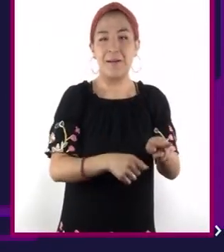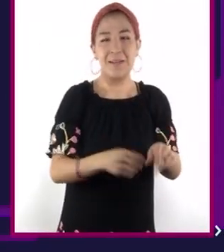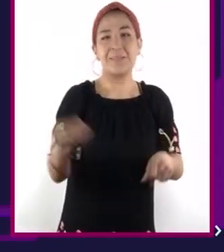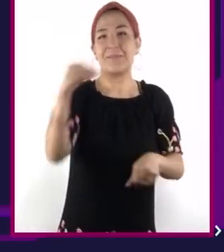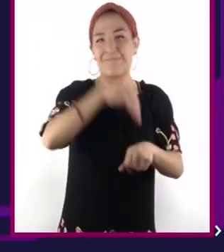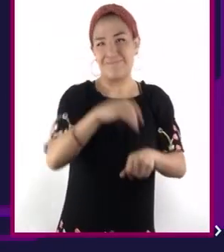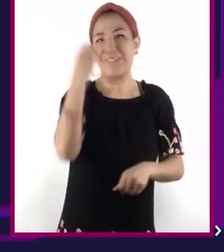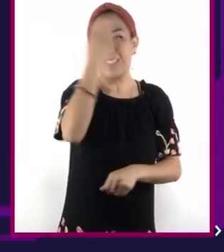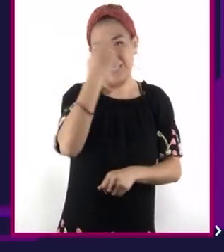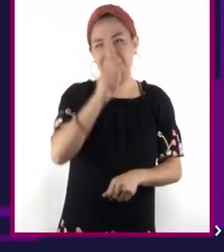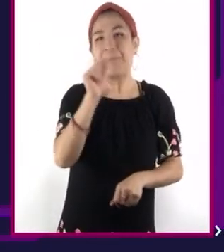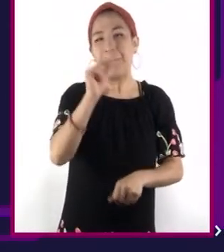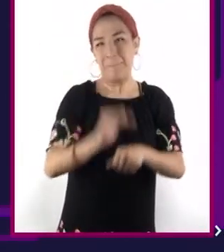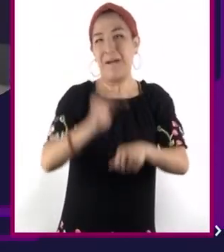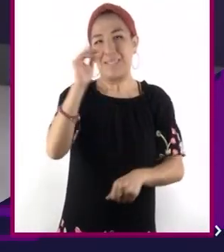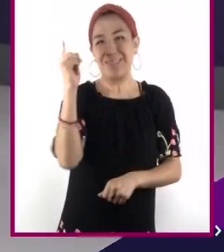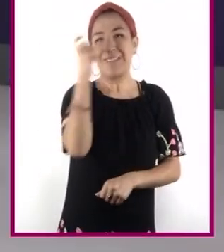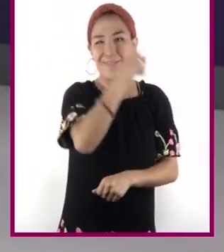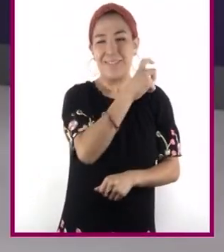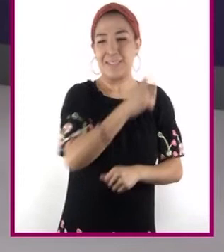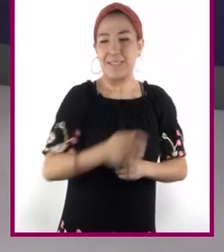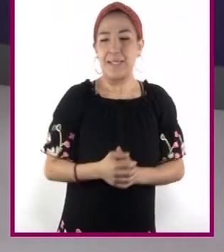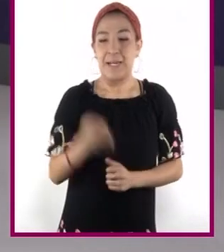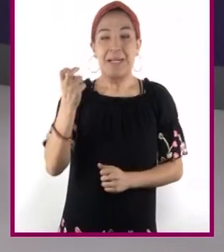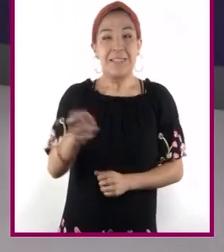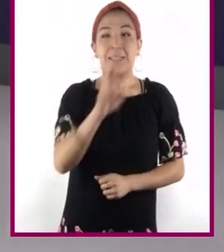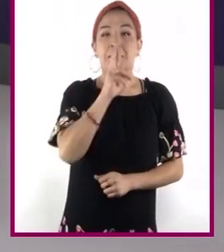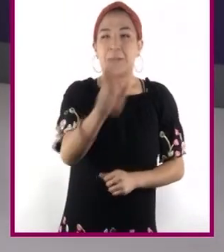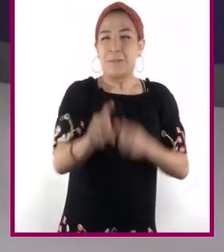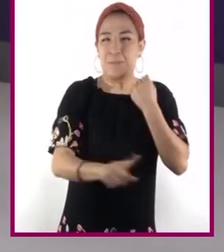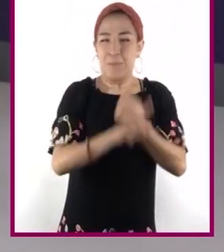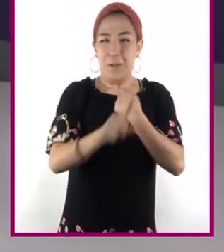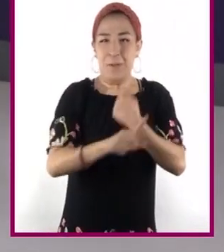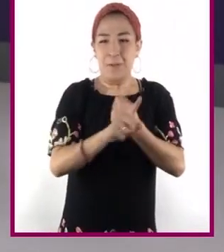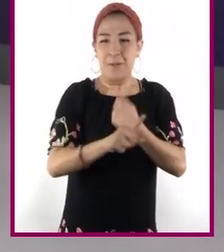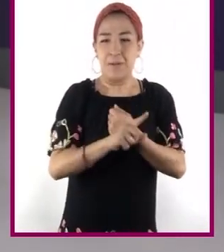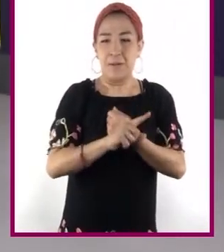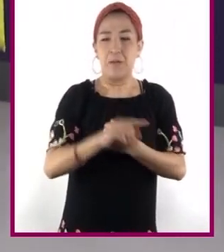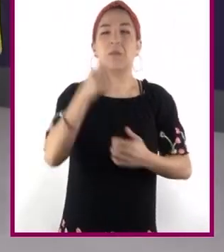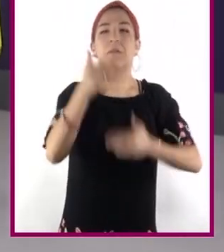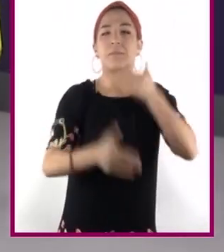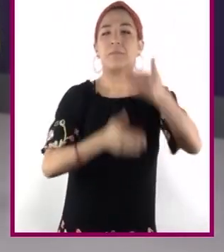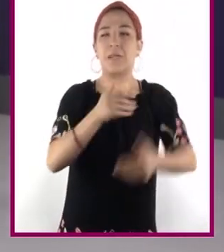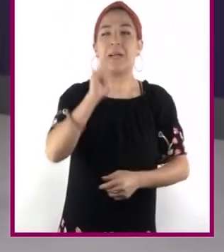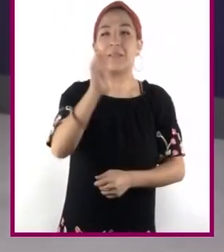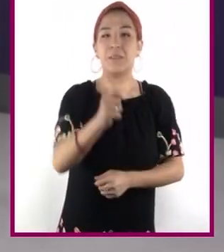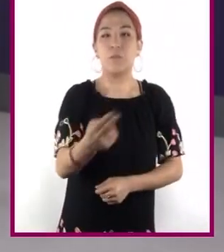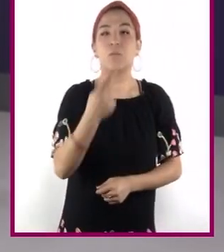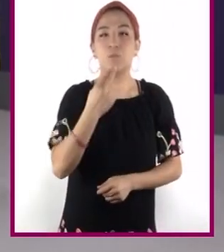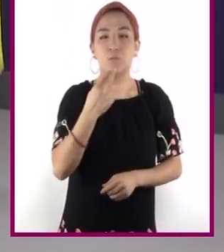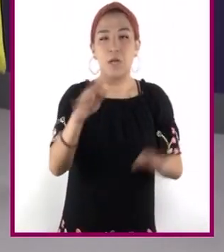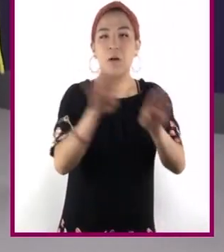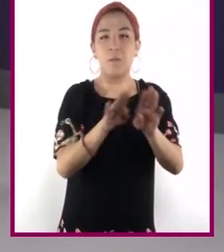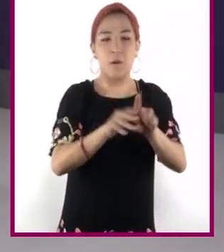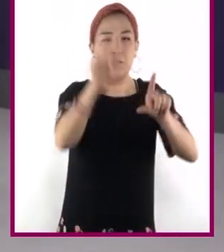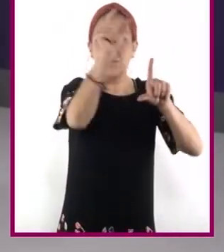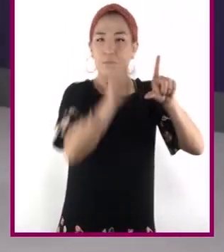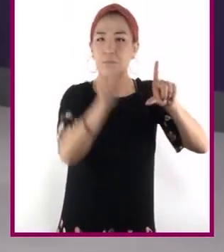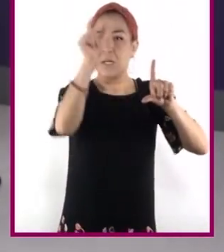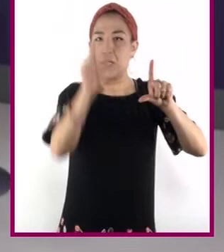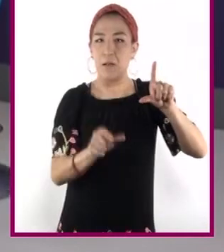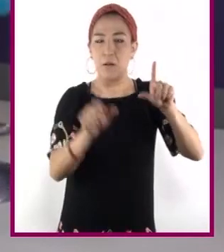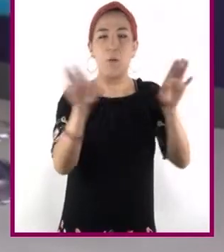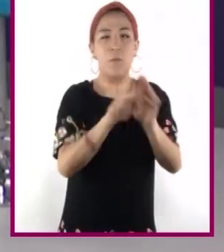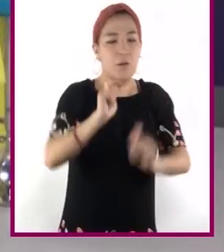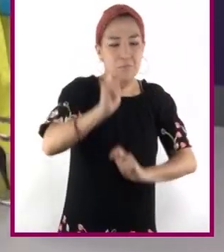aplicó al grupo 1. Con la resolución del problema, se avanzó de utilizar gráficas de barras a